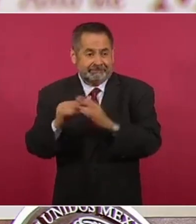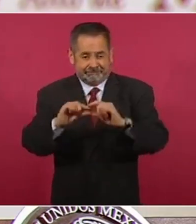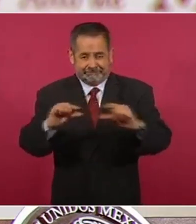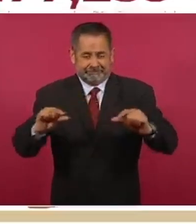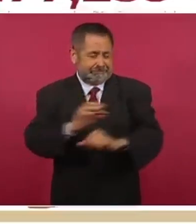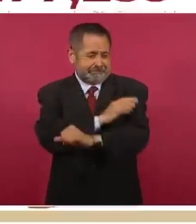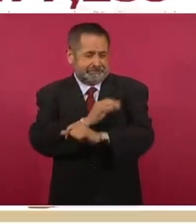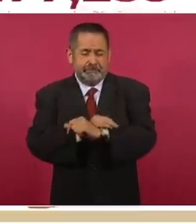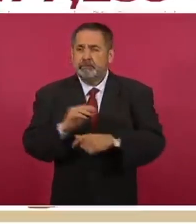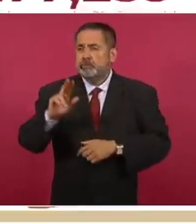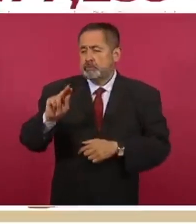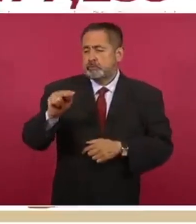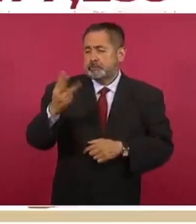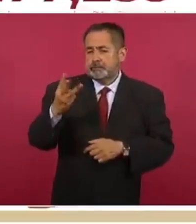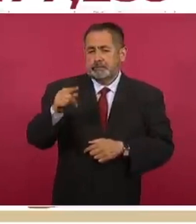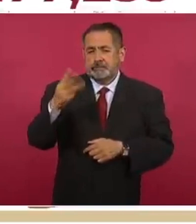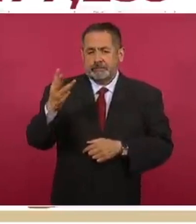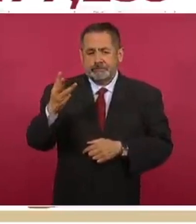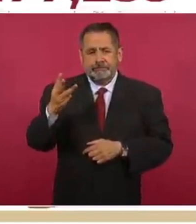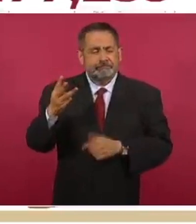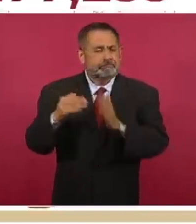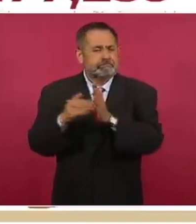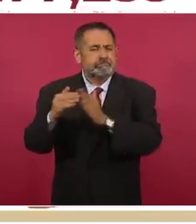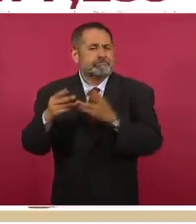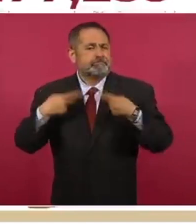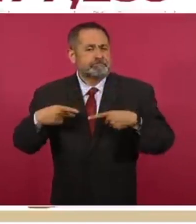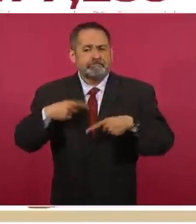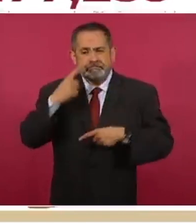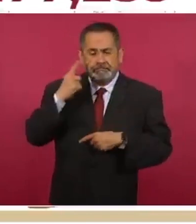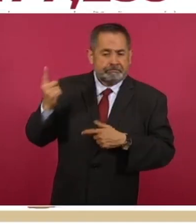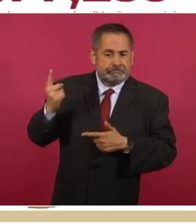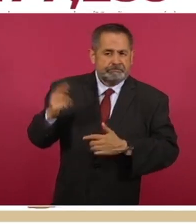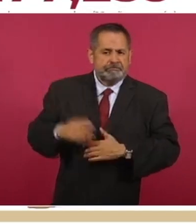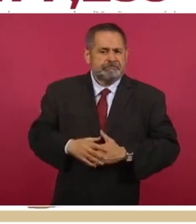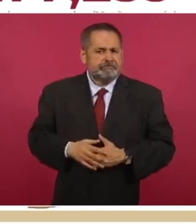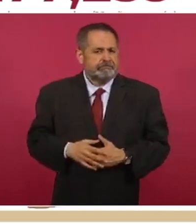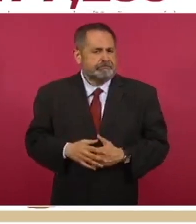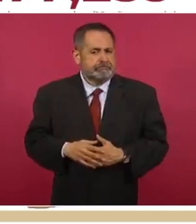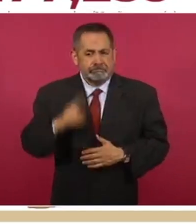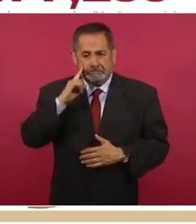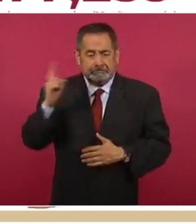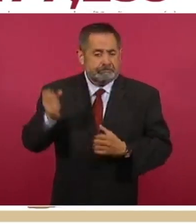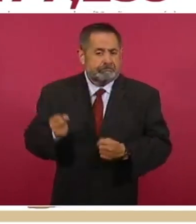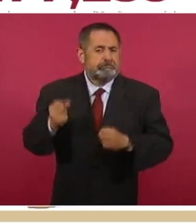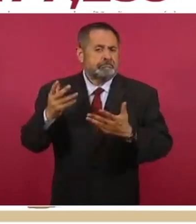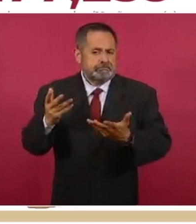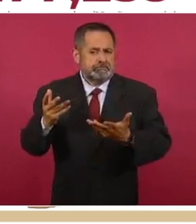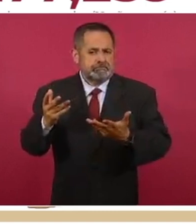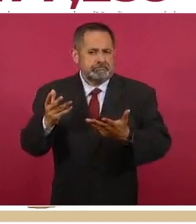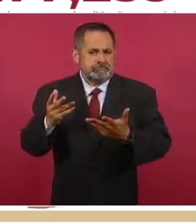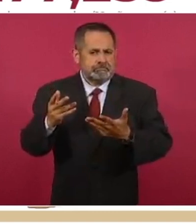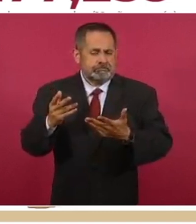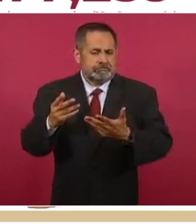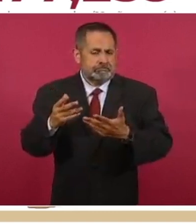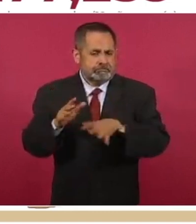86.3 millones de personas y vemos aquí la cifra que va cambiando más